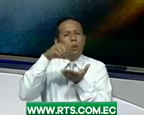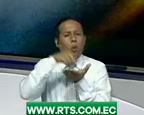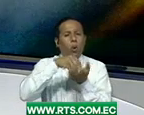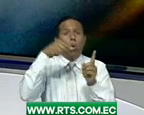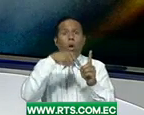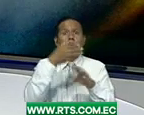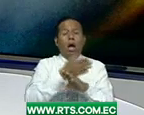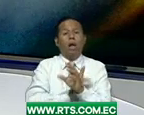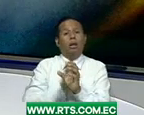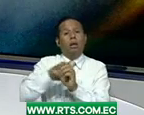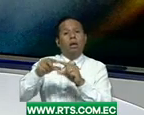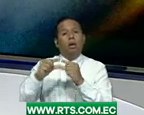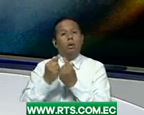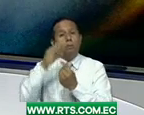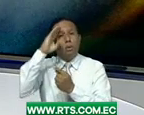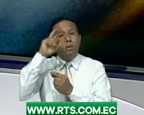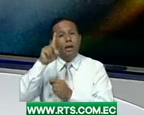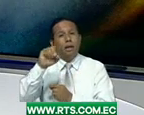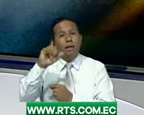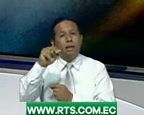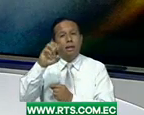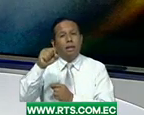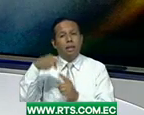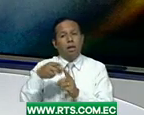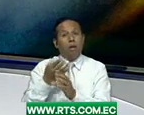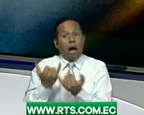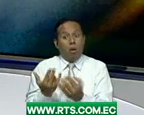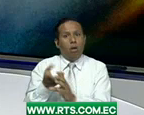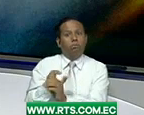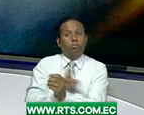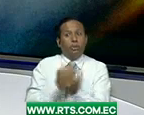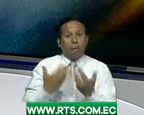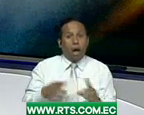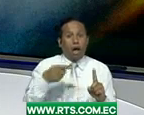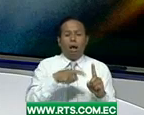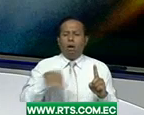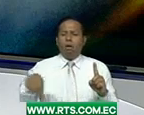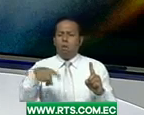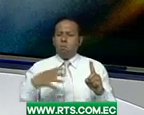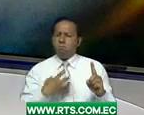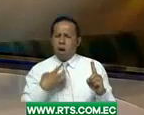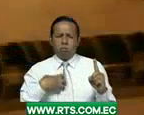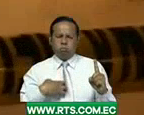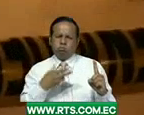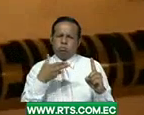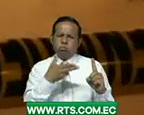a la DINASEC, por lo que se presume que esa podría haber sido la motivación del crimen.